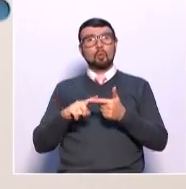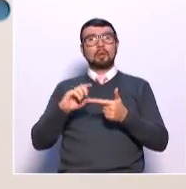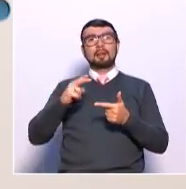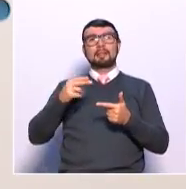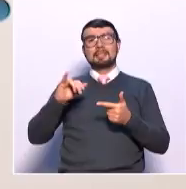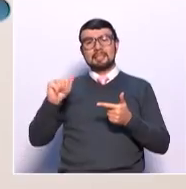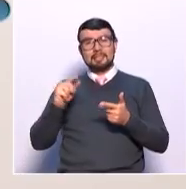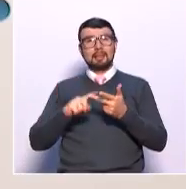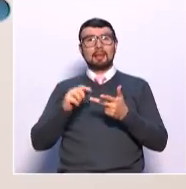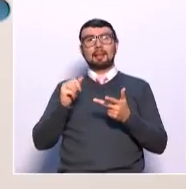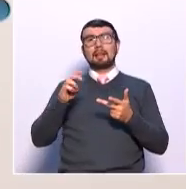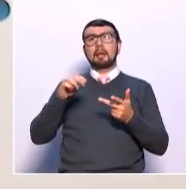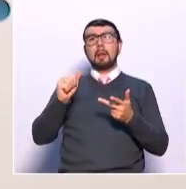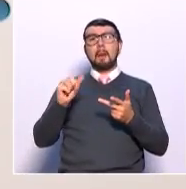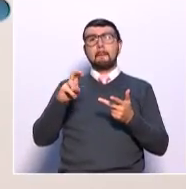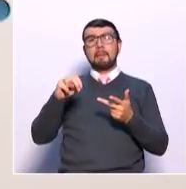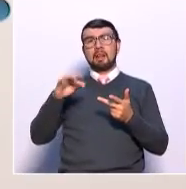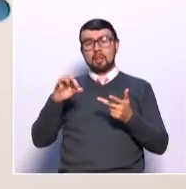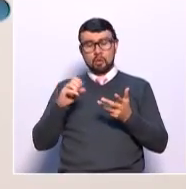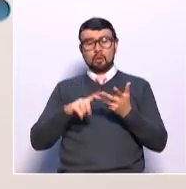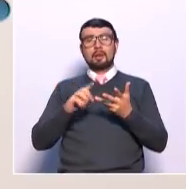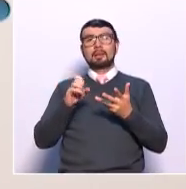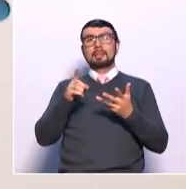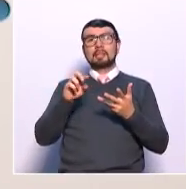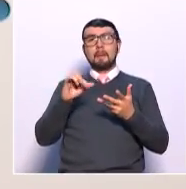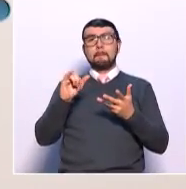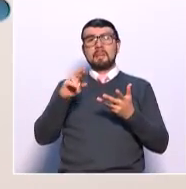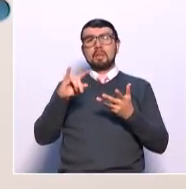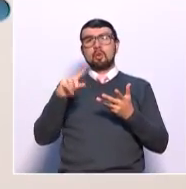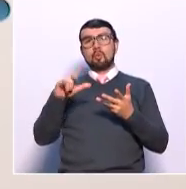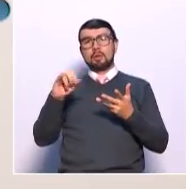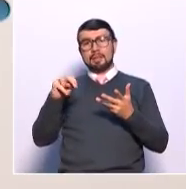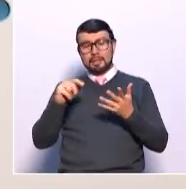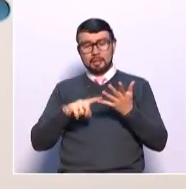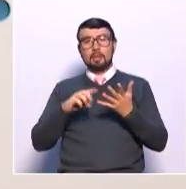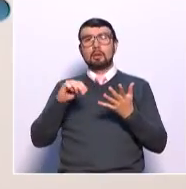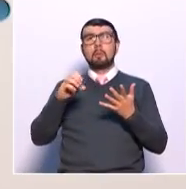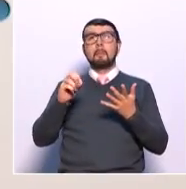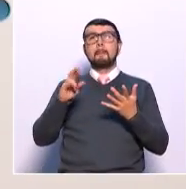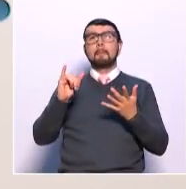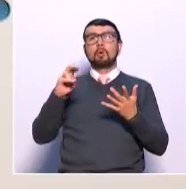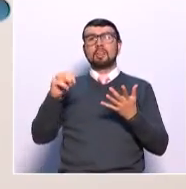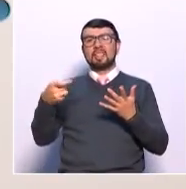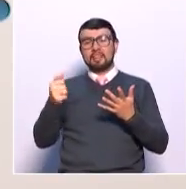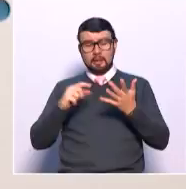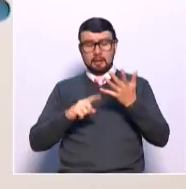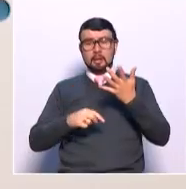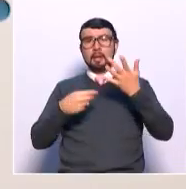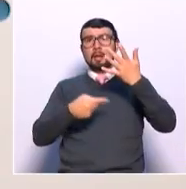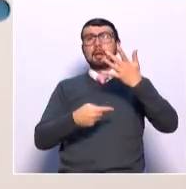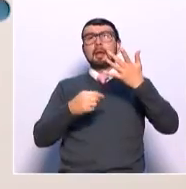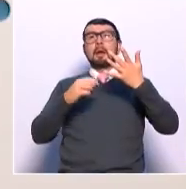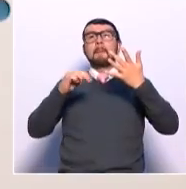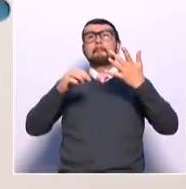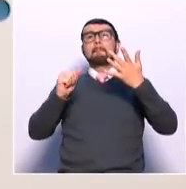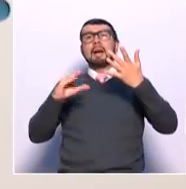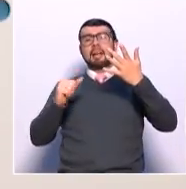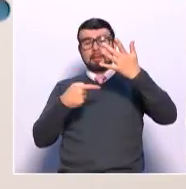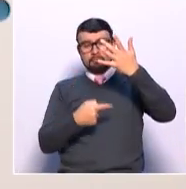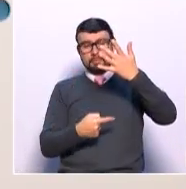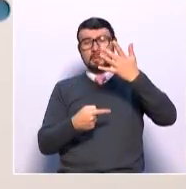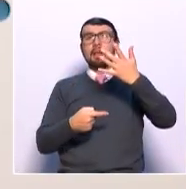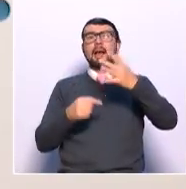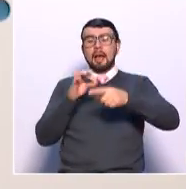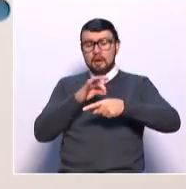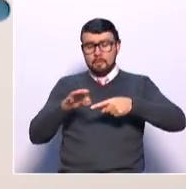amaranto espirulina moringa maca y arveja y cada cucharada